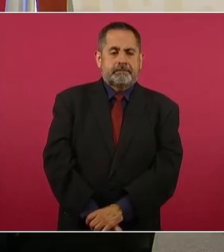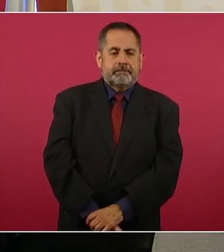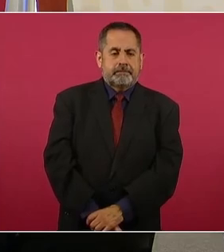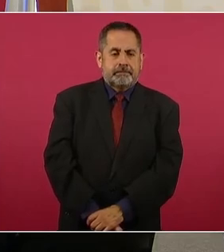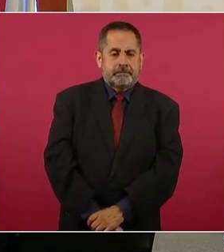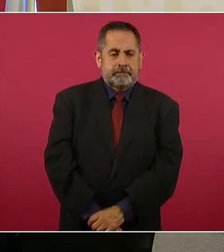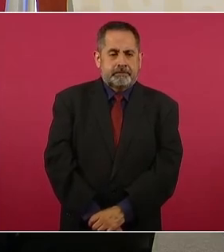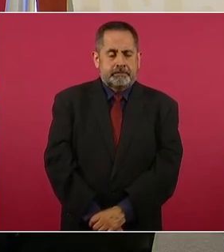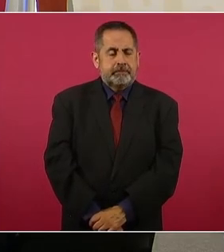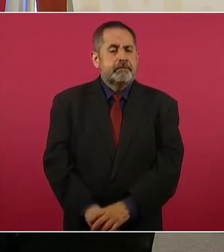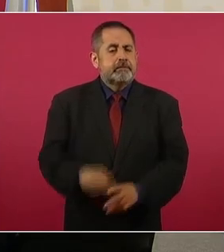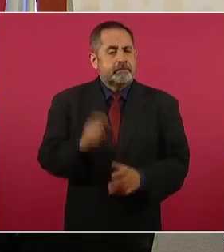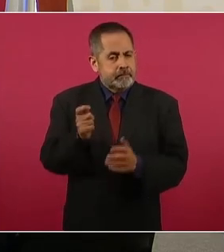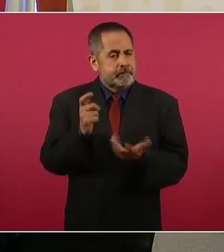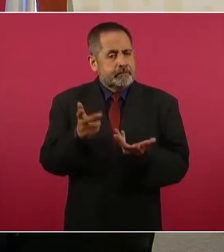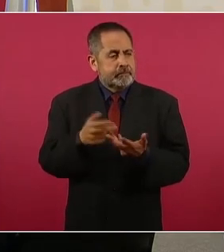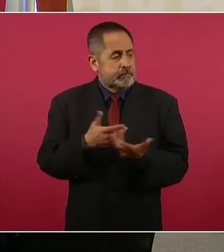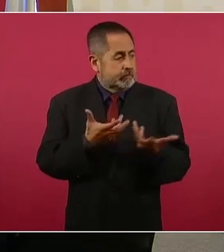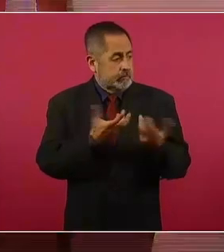Entonces, con ellos,